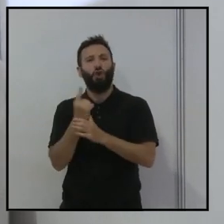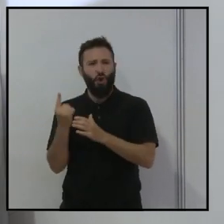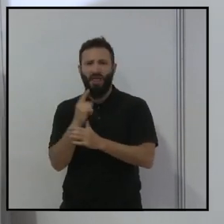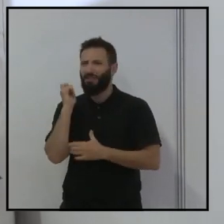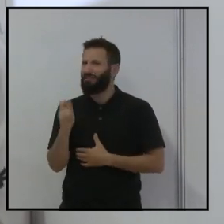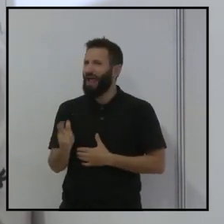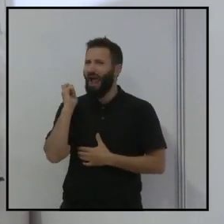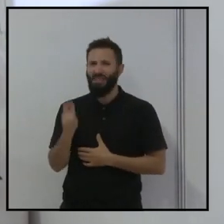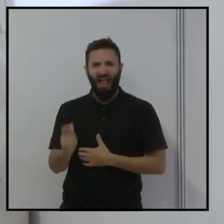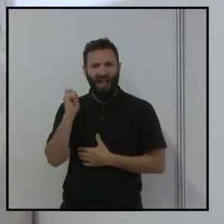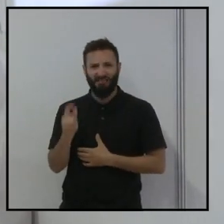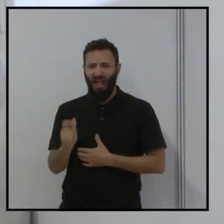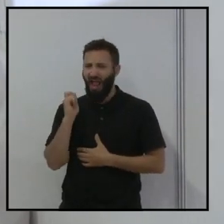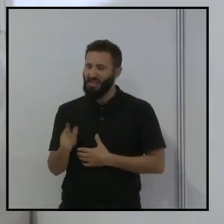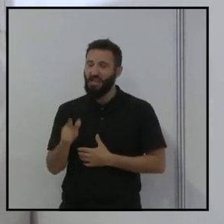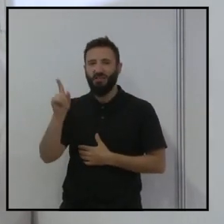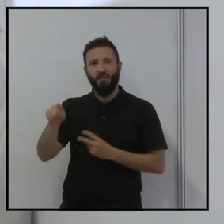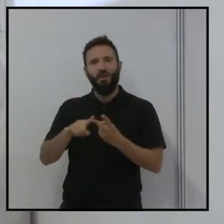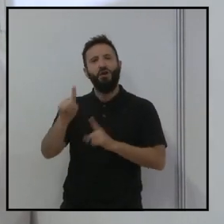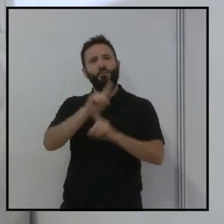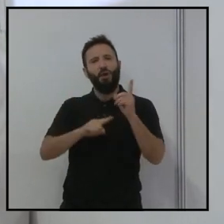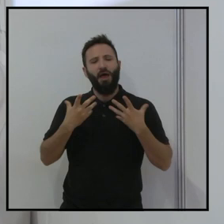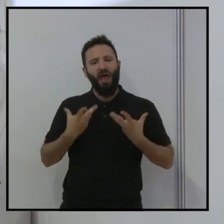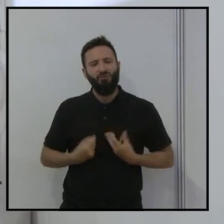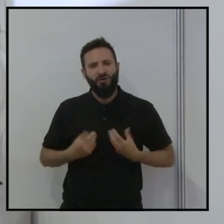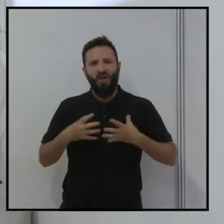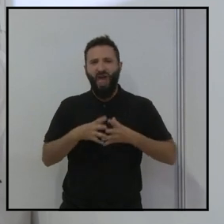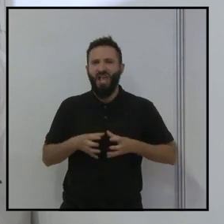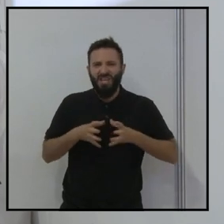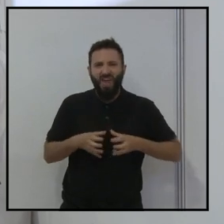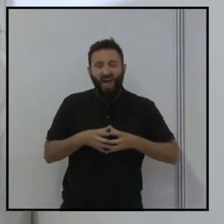fundamentalmente, problemas de depresión y ansiedad,